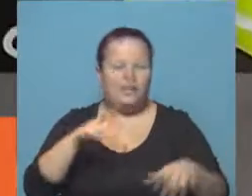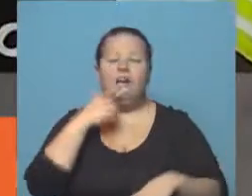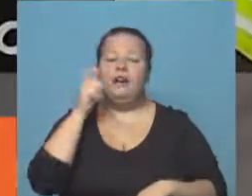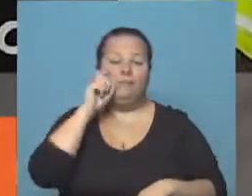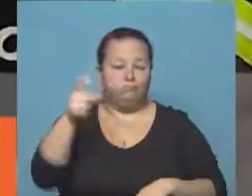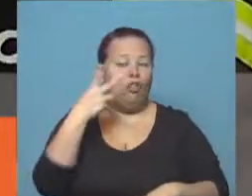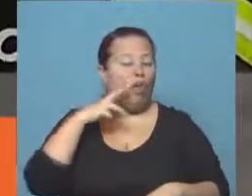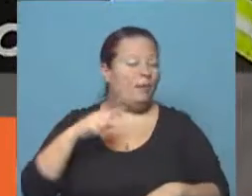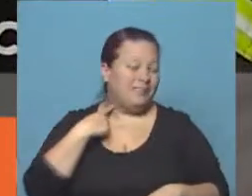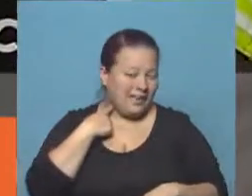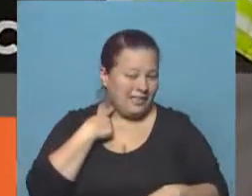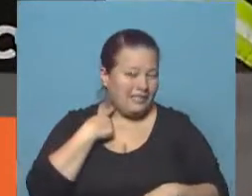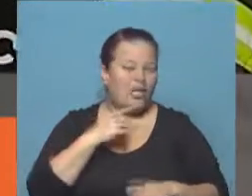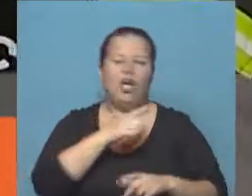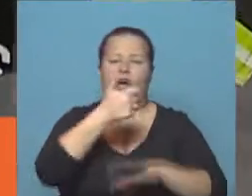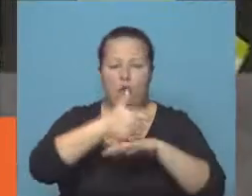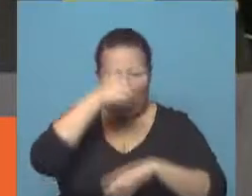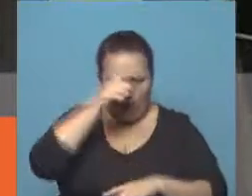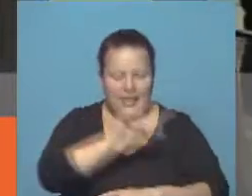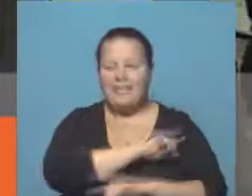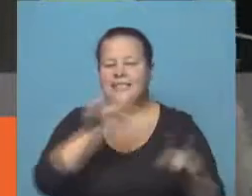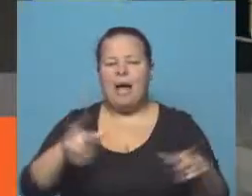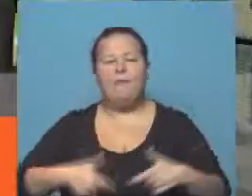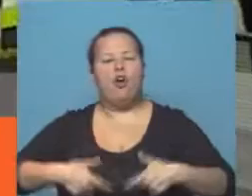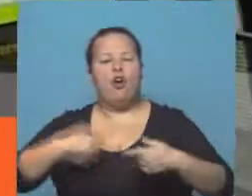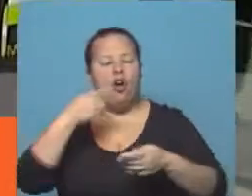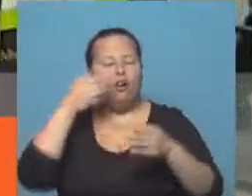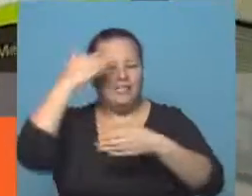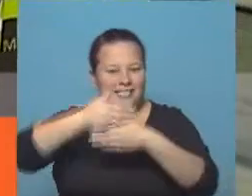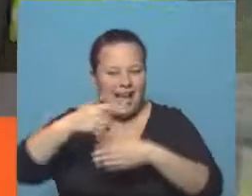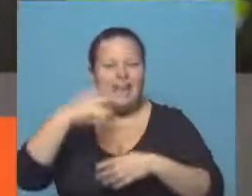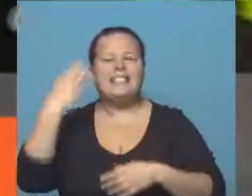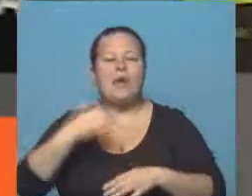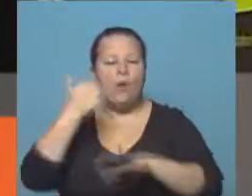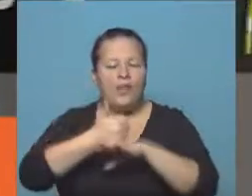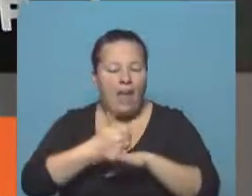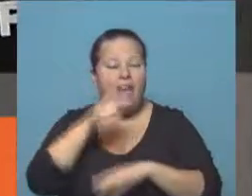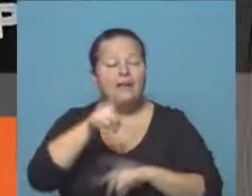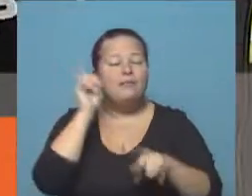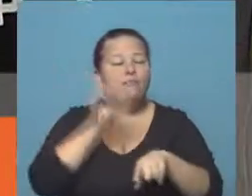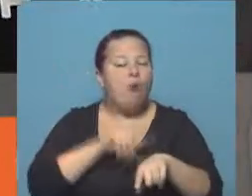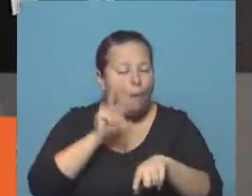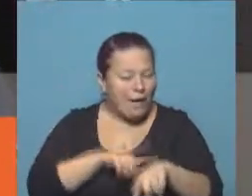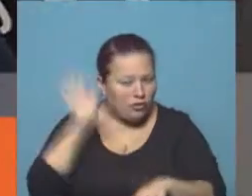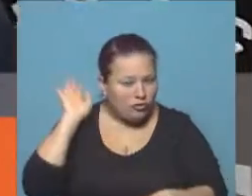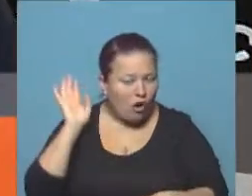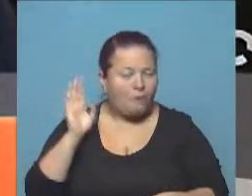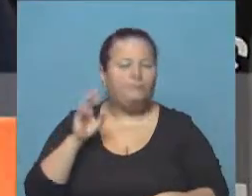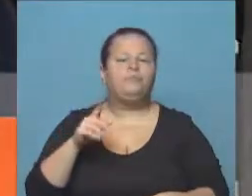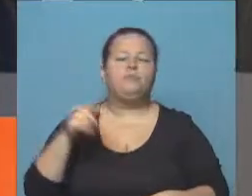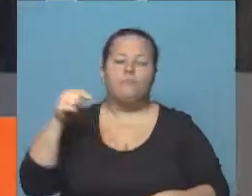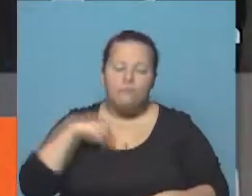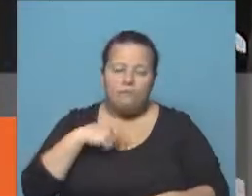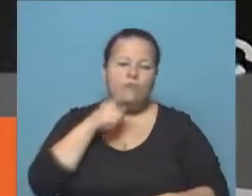de 2013, no pusieron policía, ni siquiera blindaron los boleteros y pusieron la empresa de seguridad, en la cual en ese momento estábamos